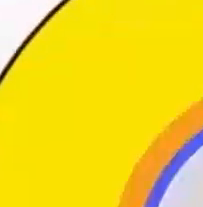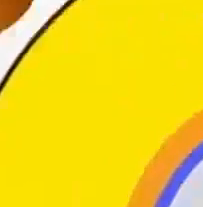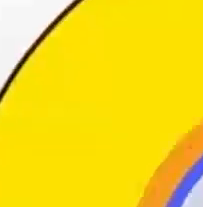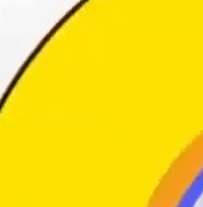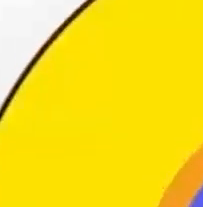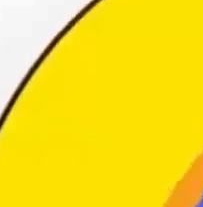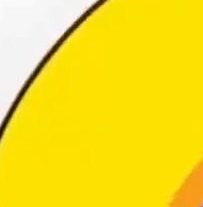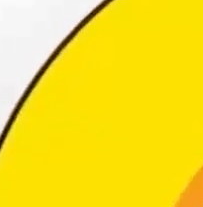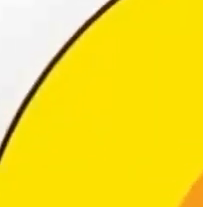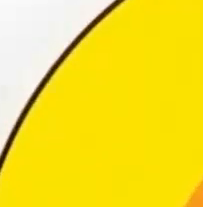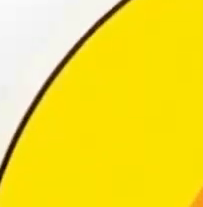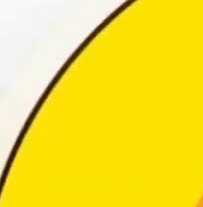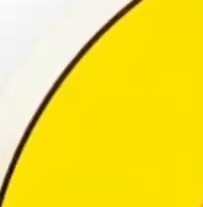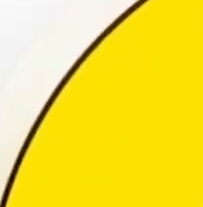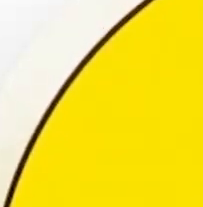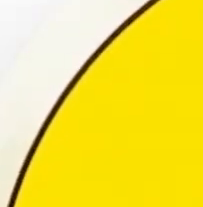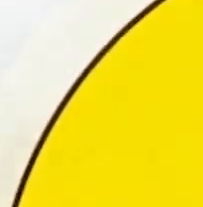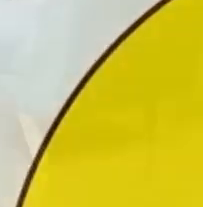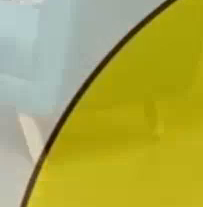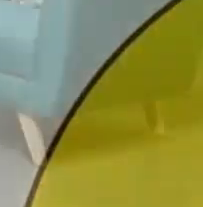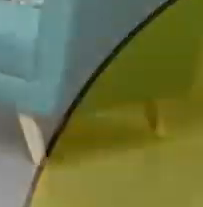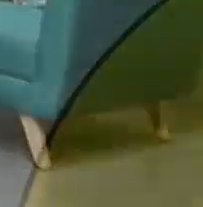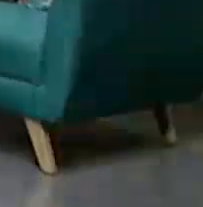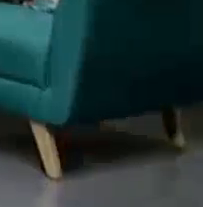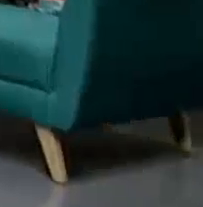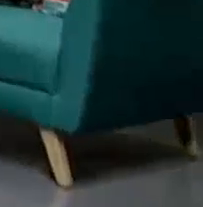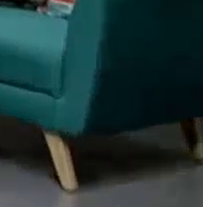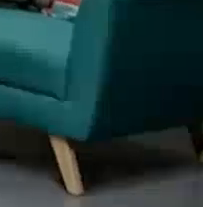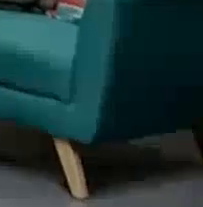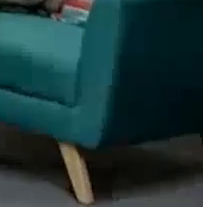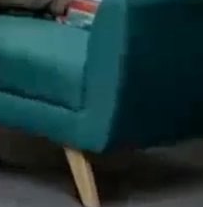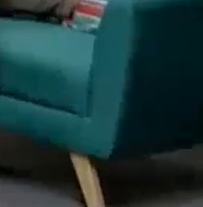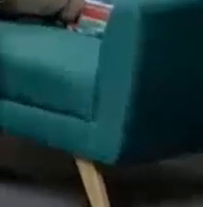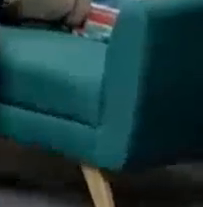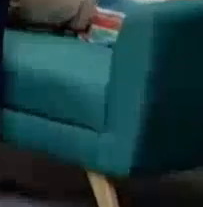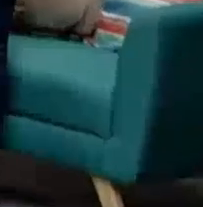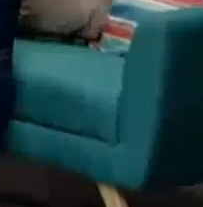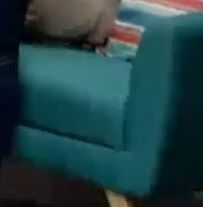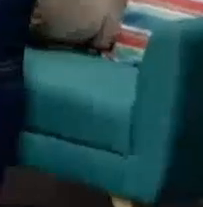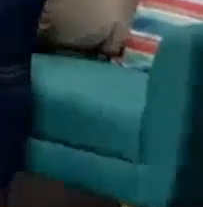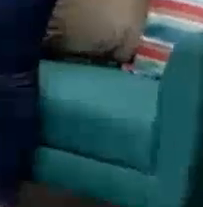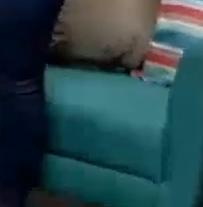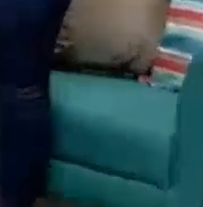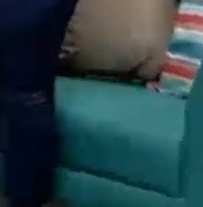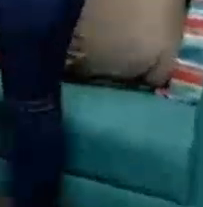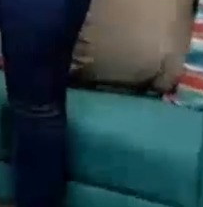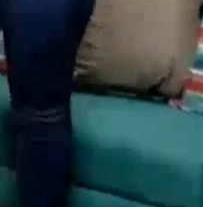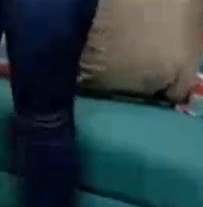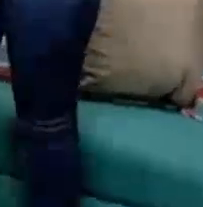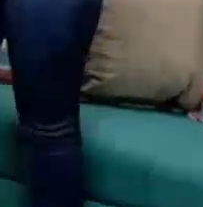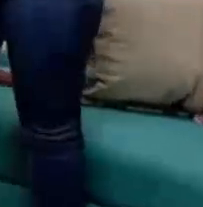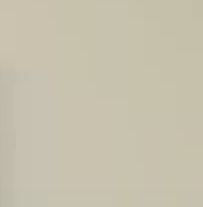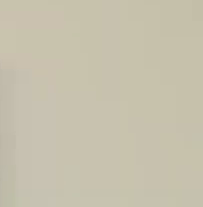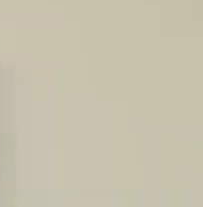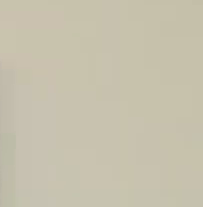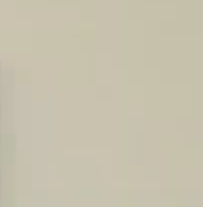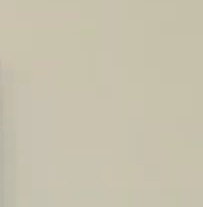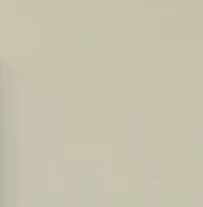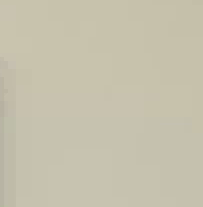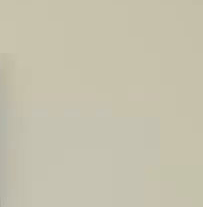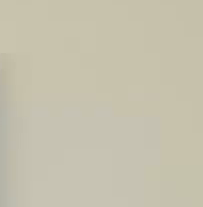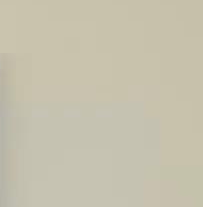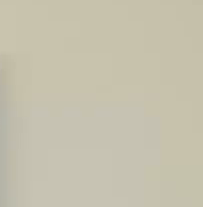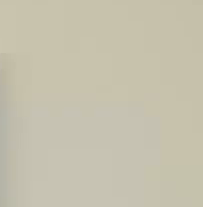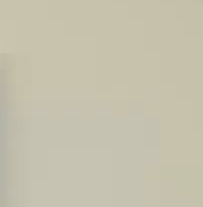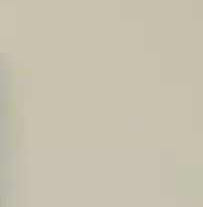es pura vida. Este jueves, 8 en punto de la mañana, no puede perderse Café Nacional. Tendremos